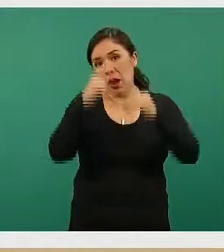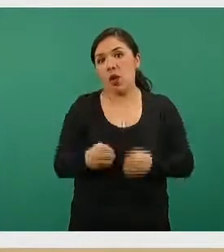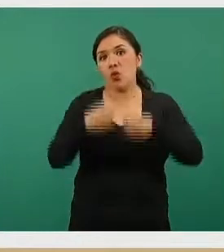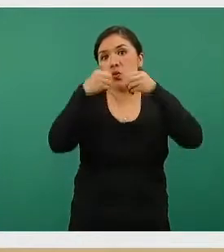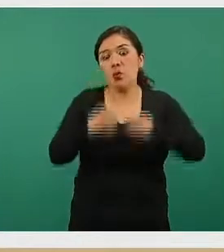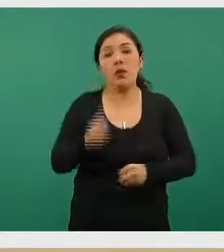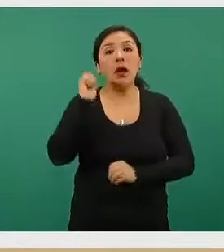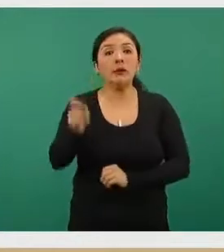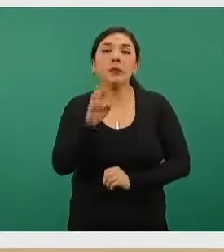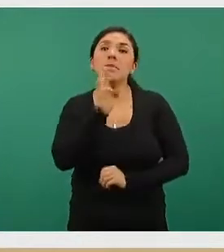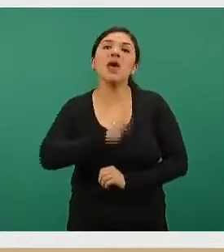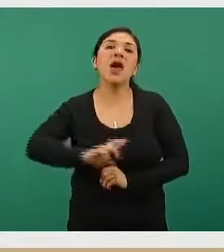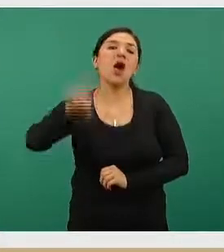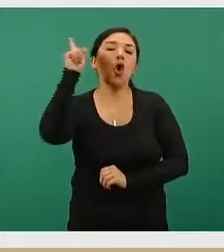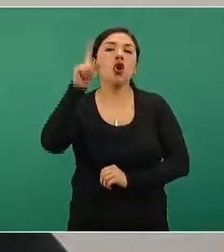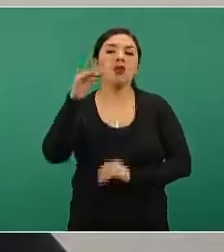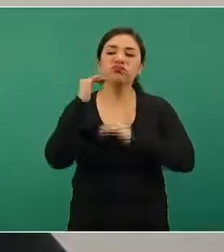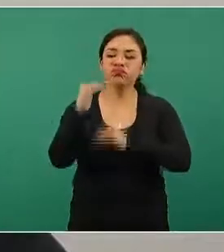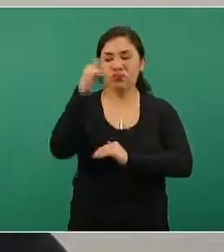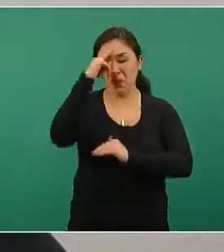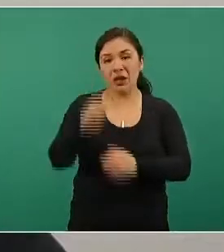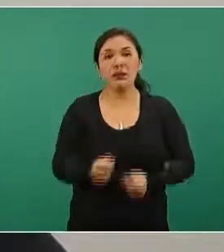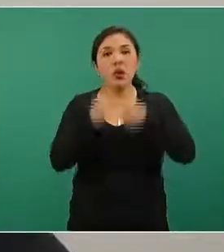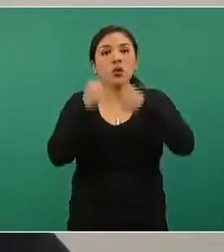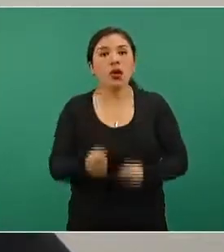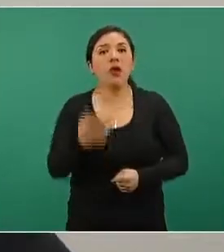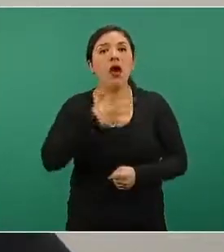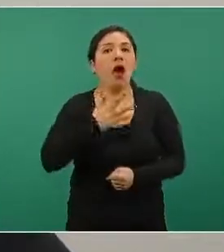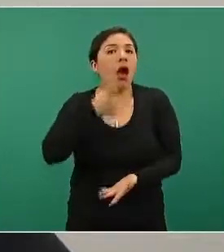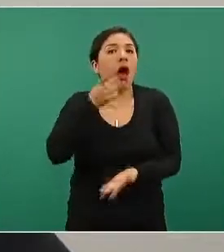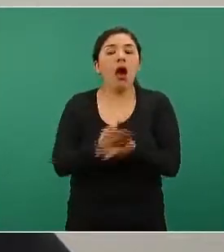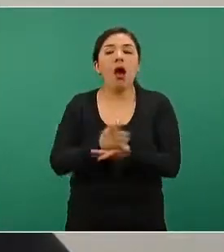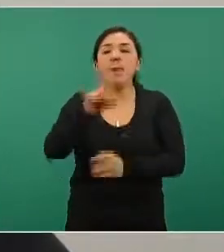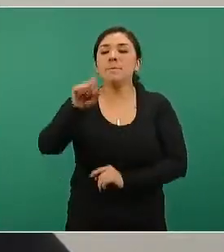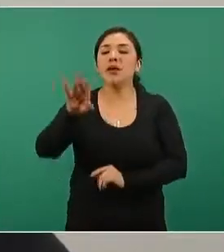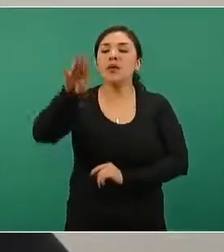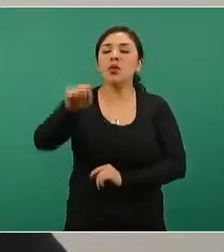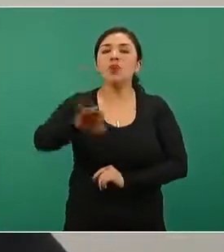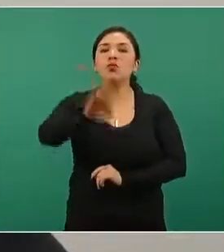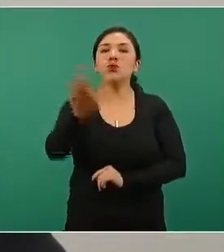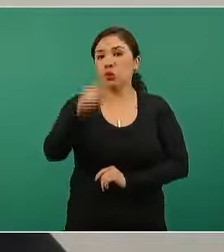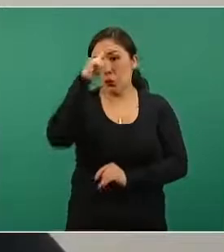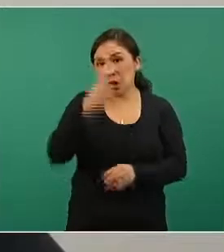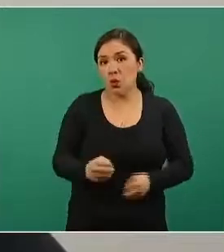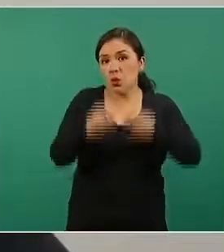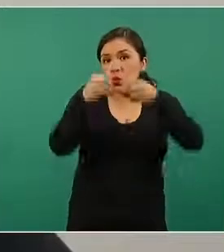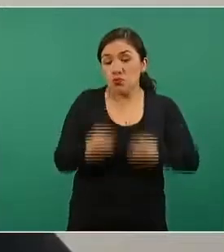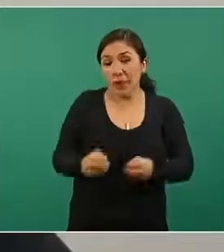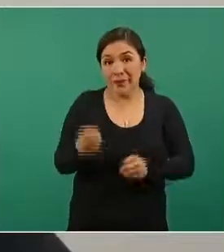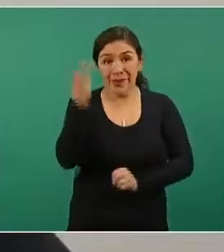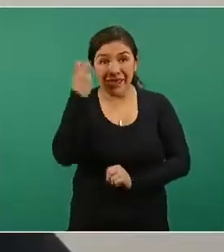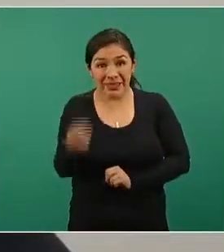el mejor rango de seguridad, teniendo específicamente un 29%. En